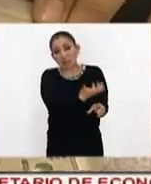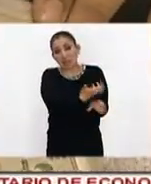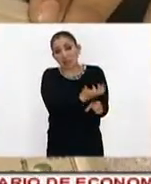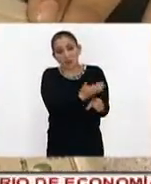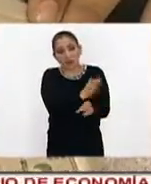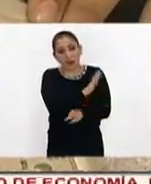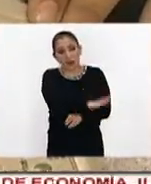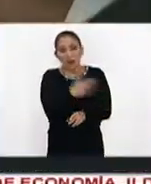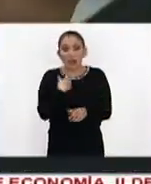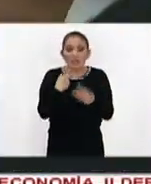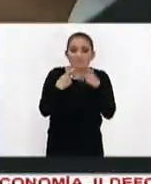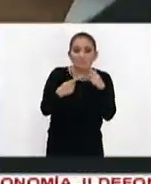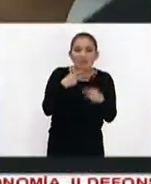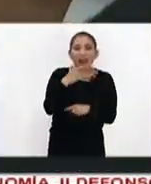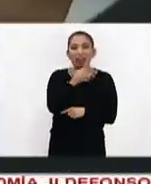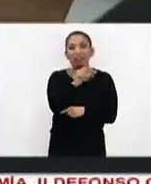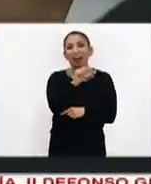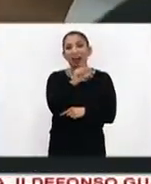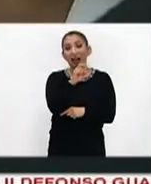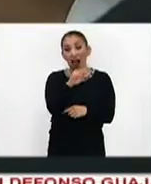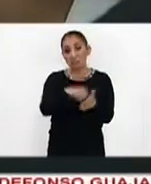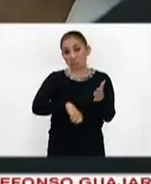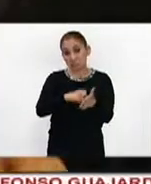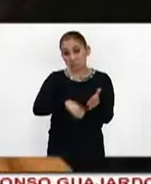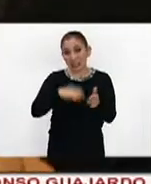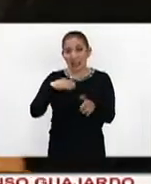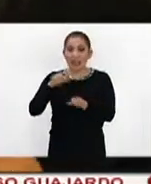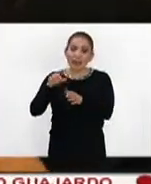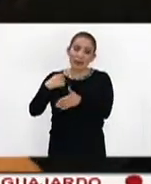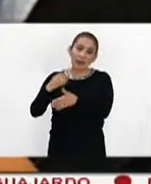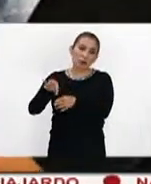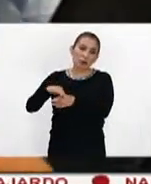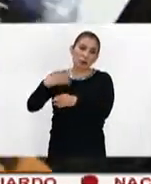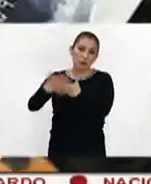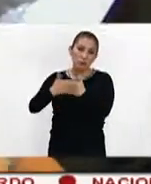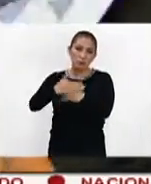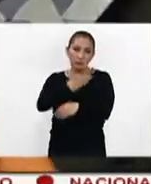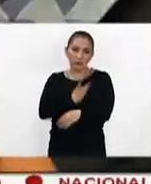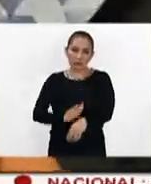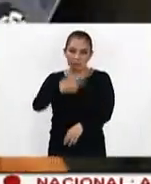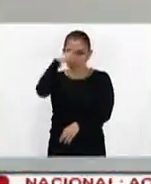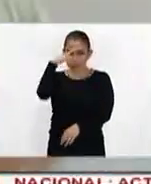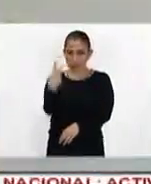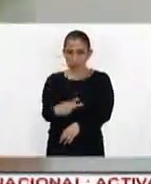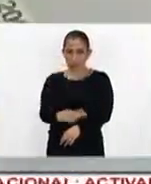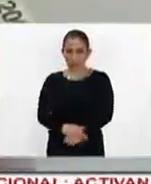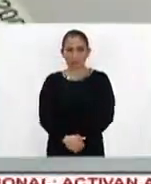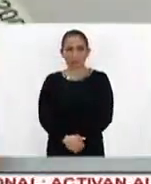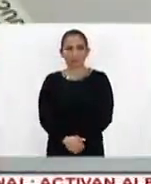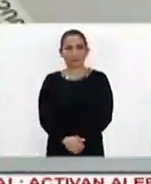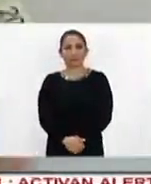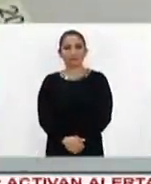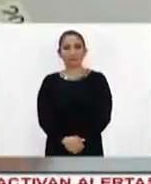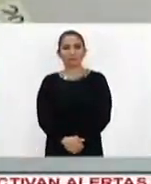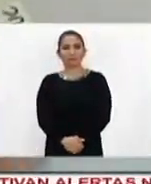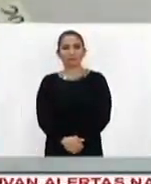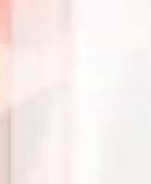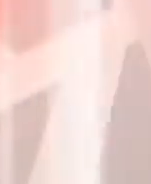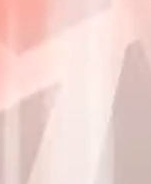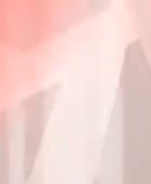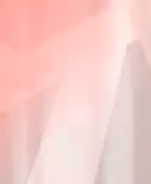también a la renegociación del Telecán y obviamente las elecciones presidenciales de este año en este país.